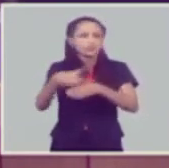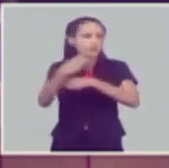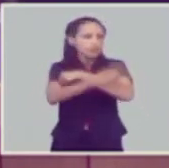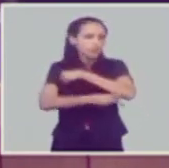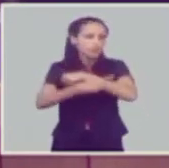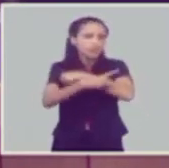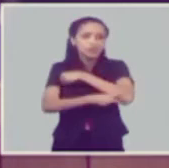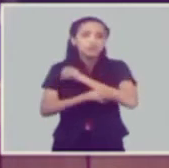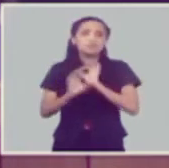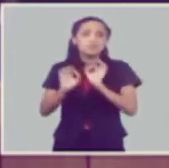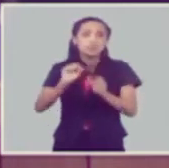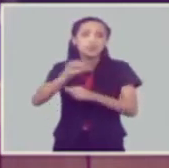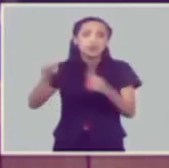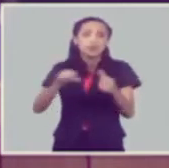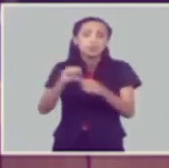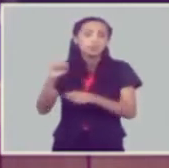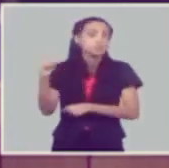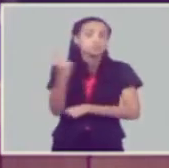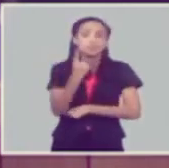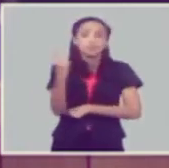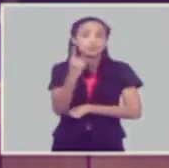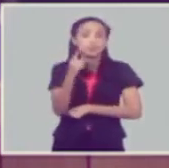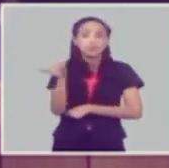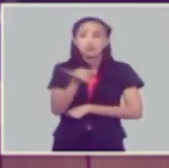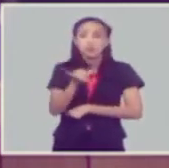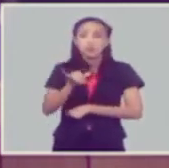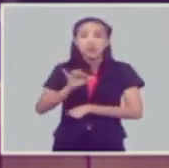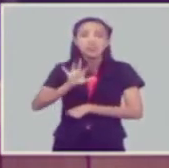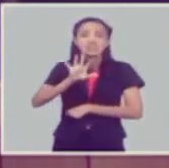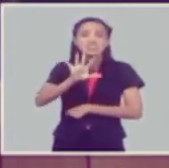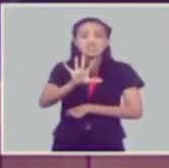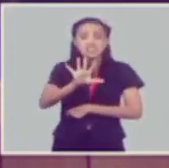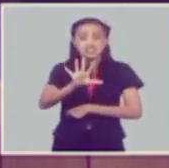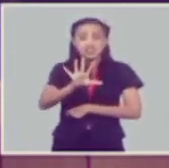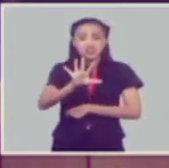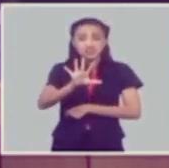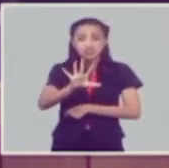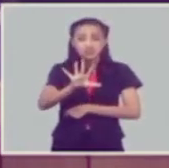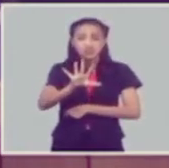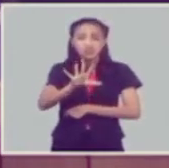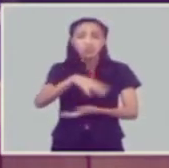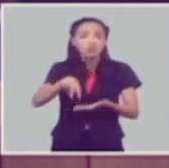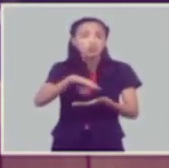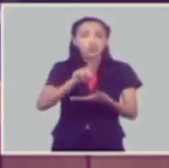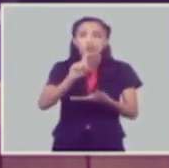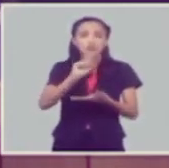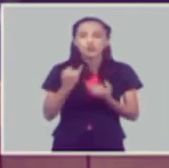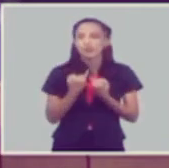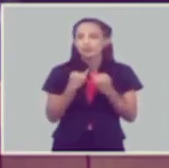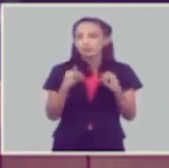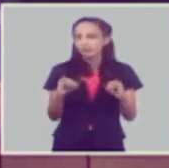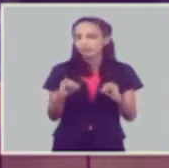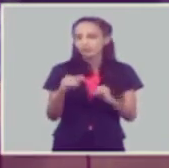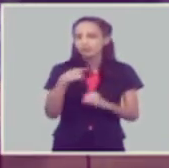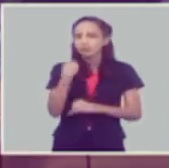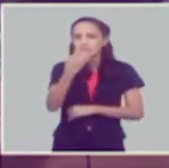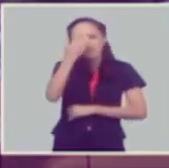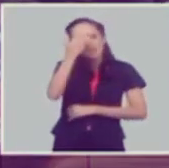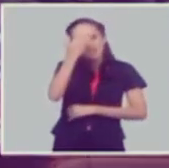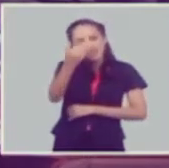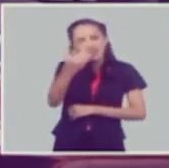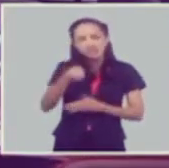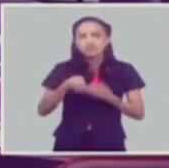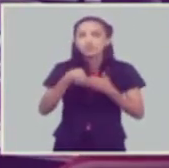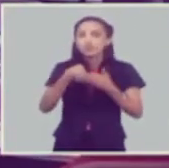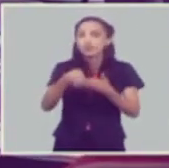del Caribe y por primera vez también en 5 territorios no independientes. Agradecimos la solidaridad y el